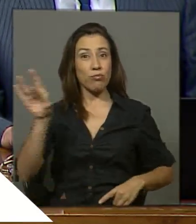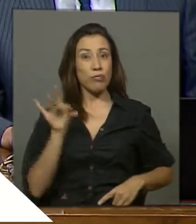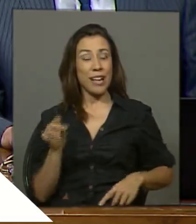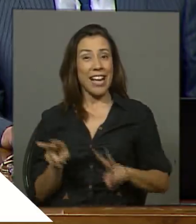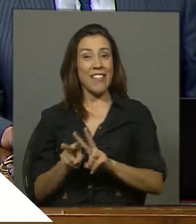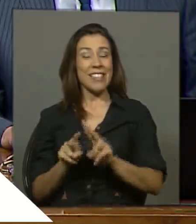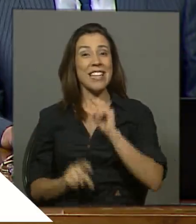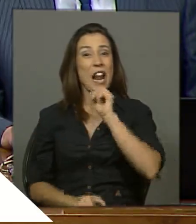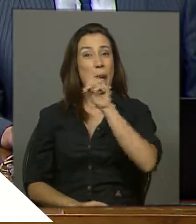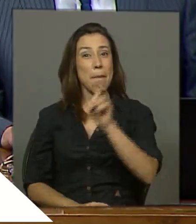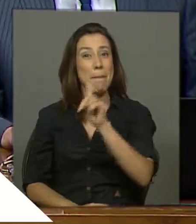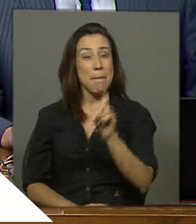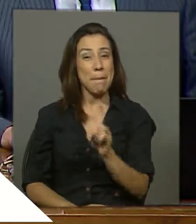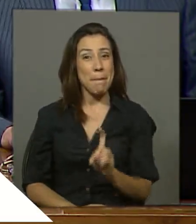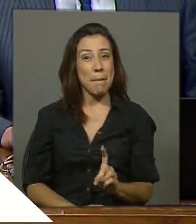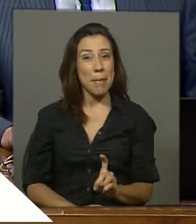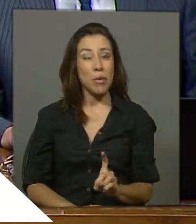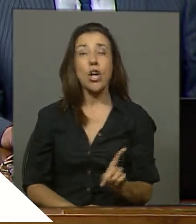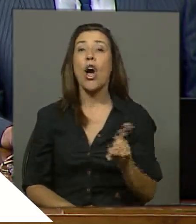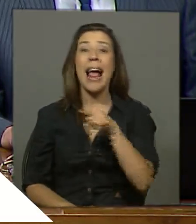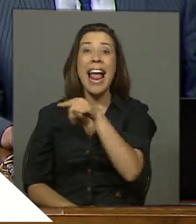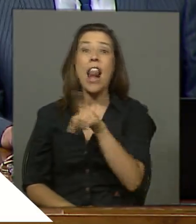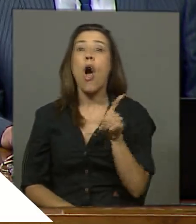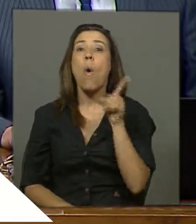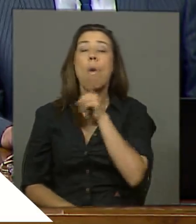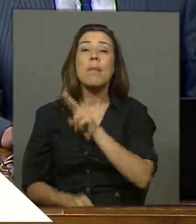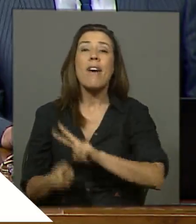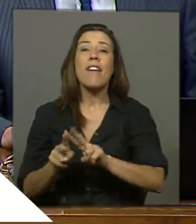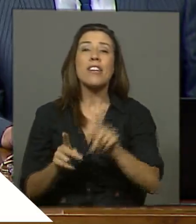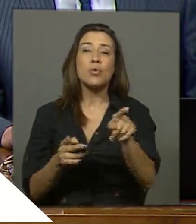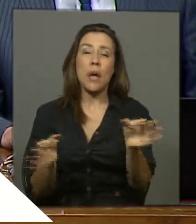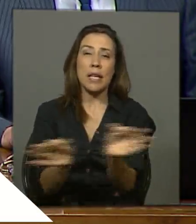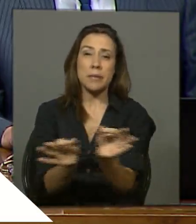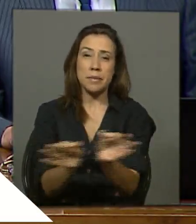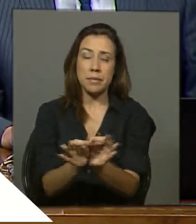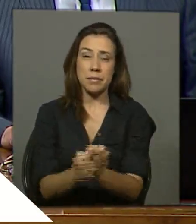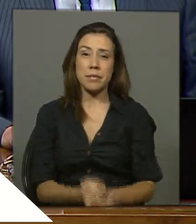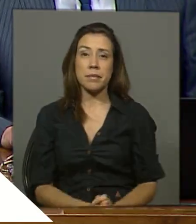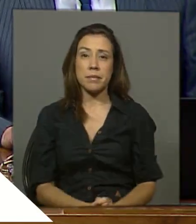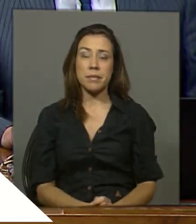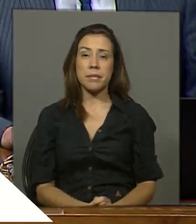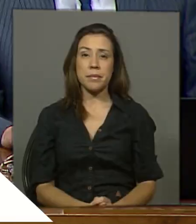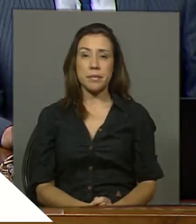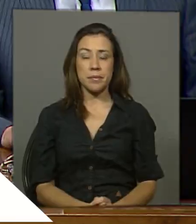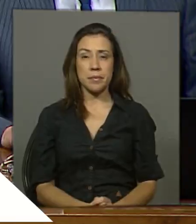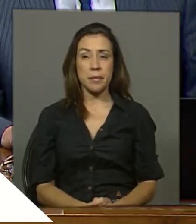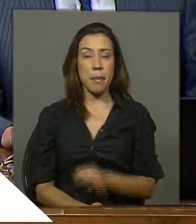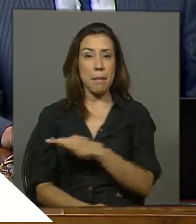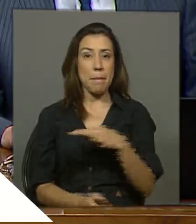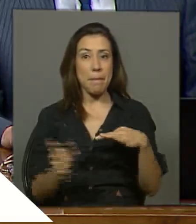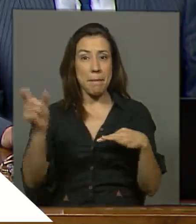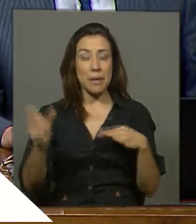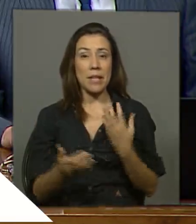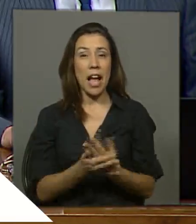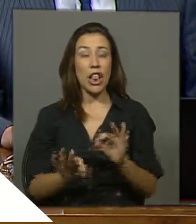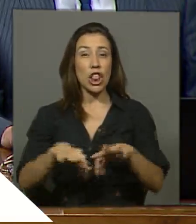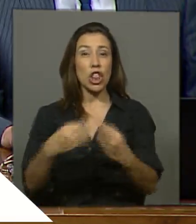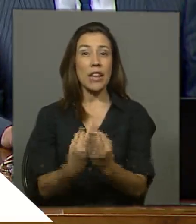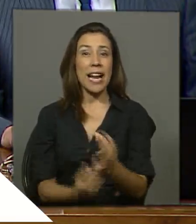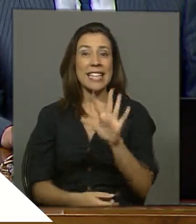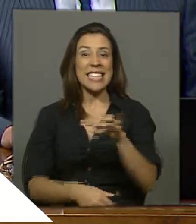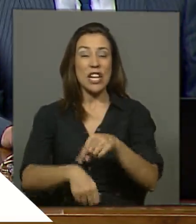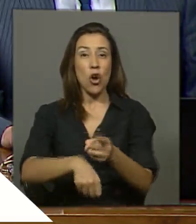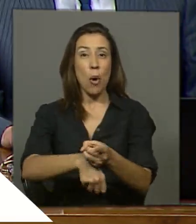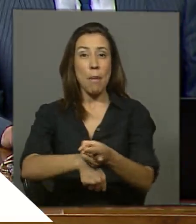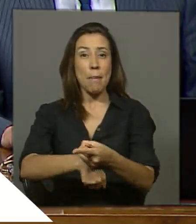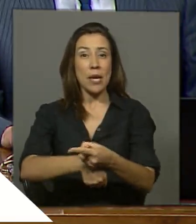formular las interrogantes será la última en formular sus precisiones por su parte el ministro dispondrá de un total de 5